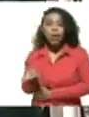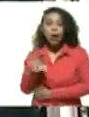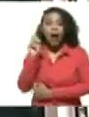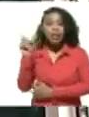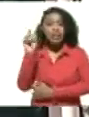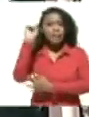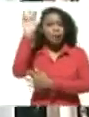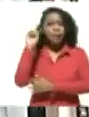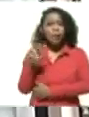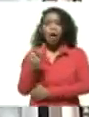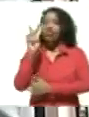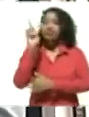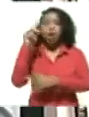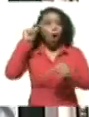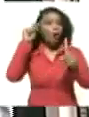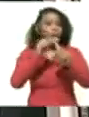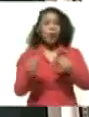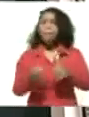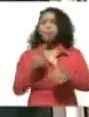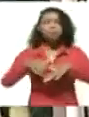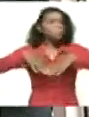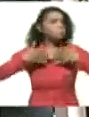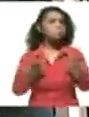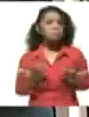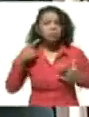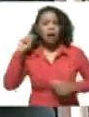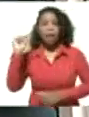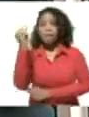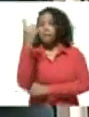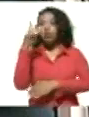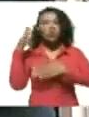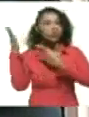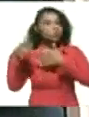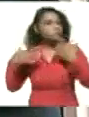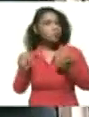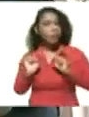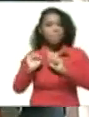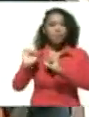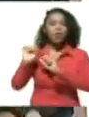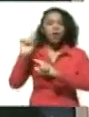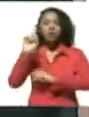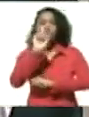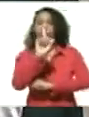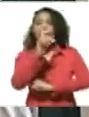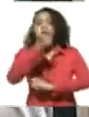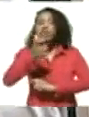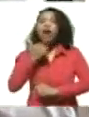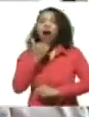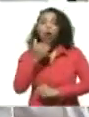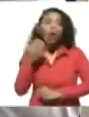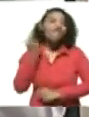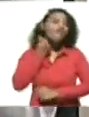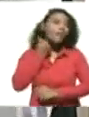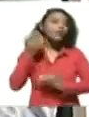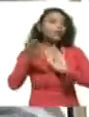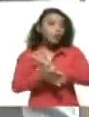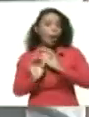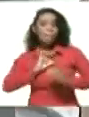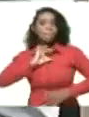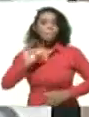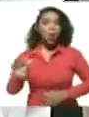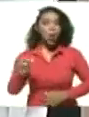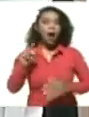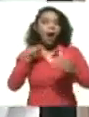tiene dos objetivos principales el primero de ellos evitar que una persona contagiada entre un